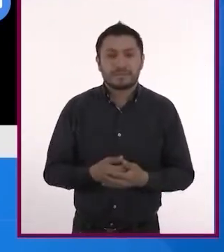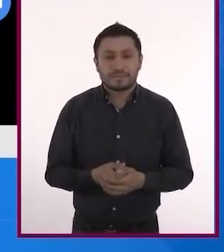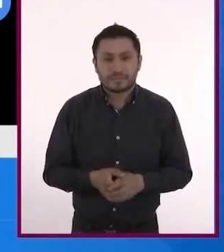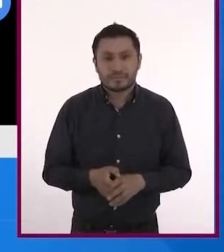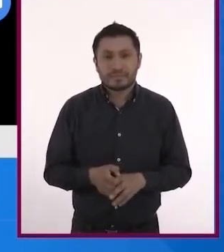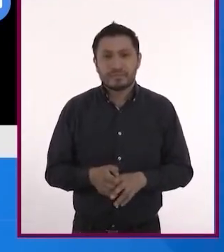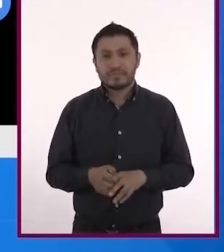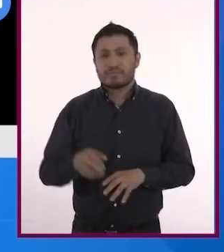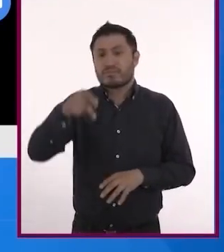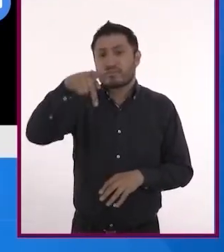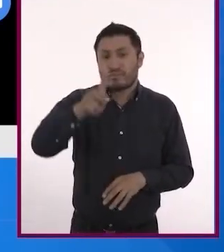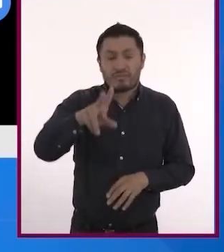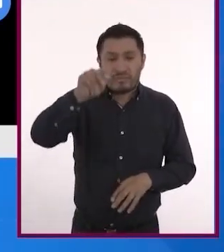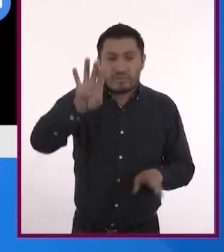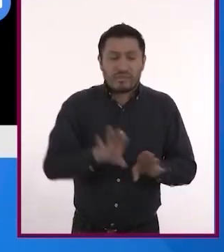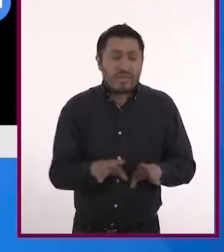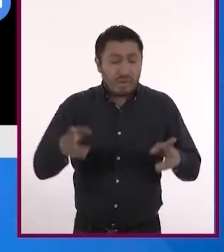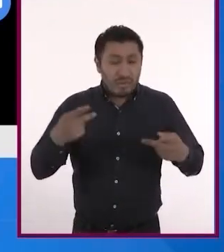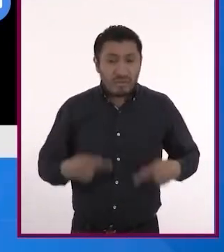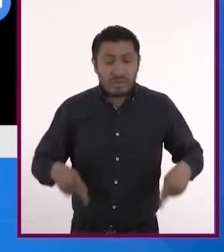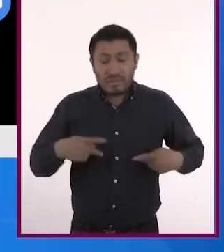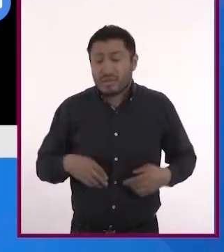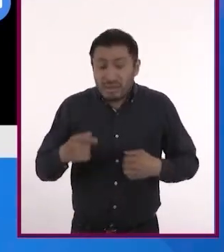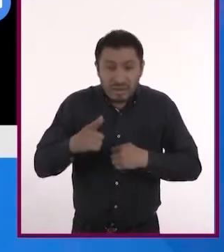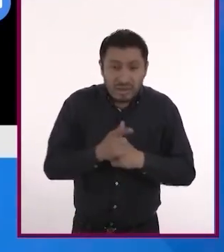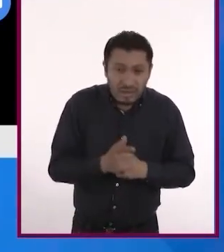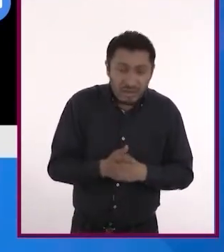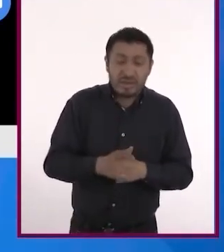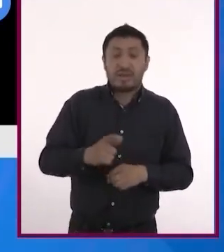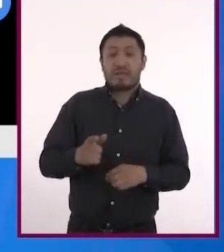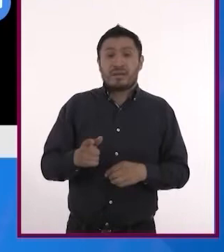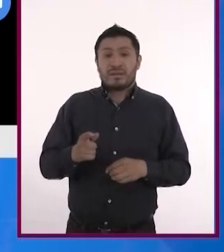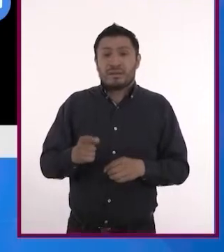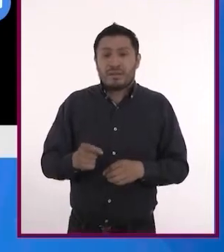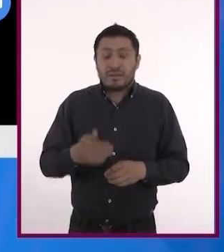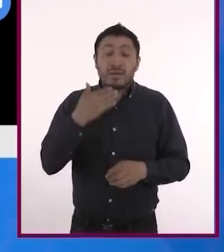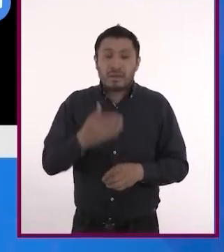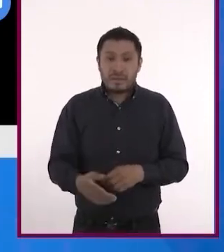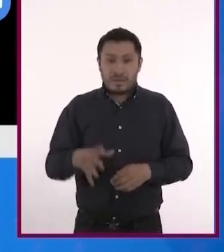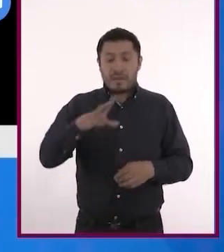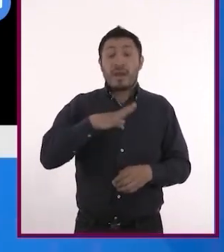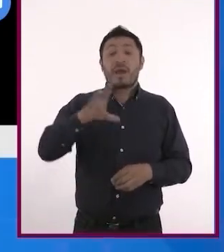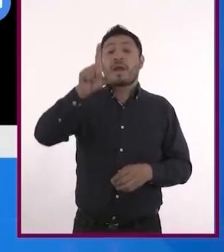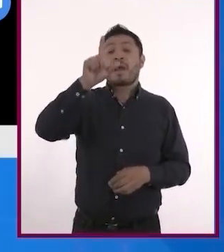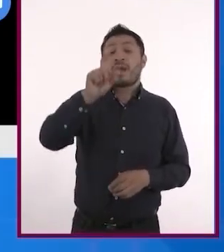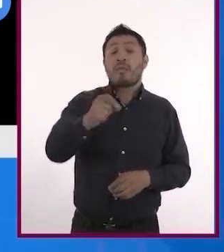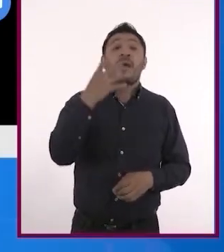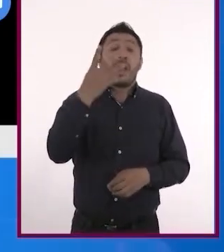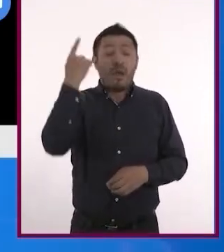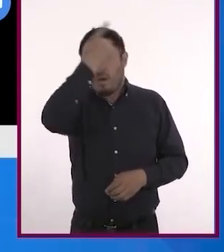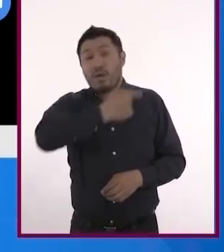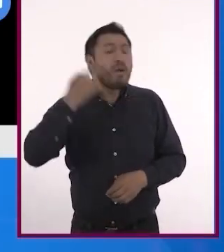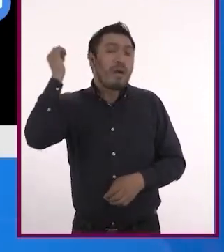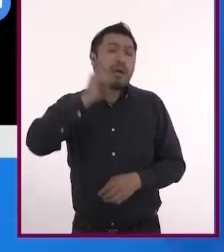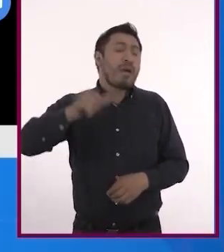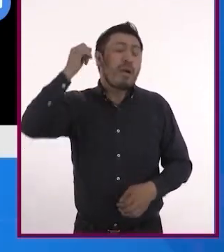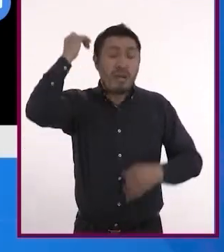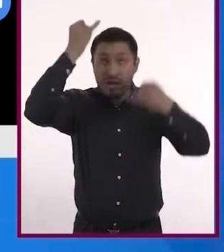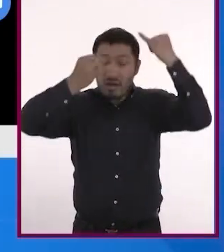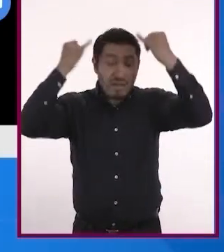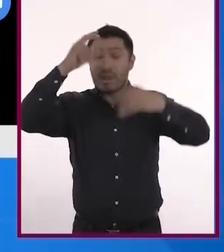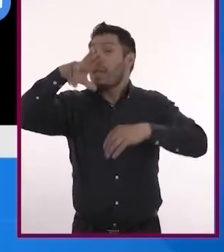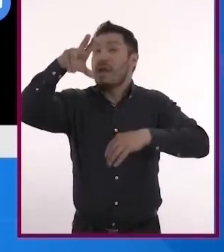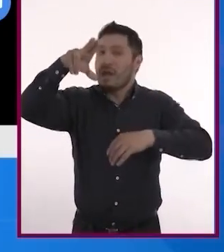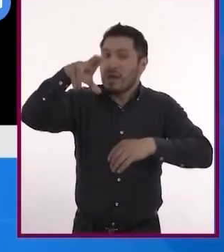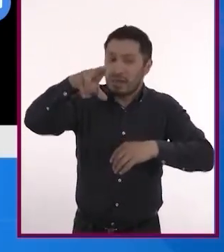tiene algún tipo de padecimiento mental está 24 horas en estado delirante o fuera de la realidad. Y yo